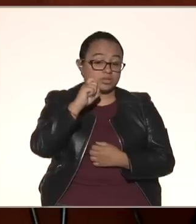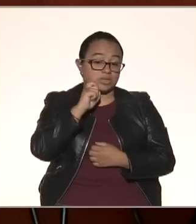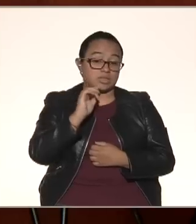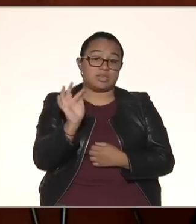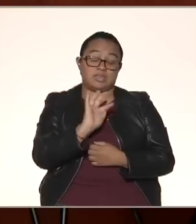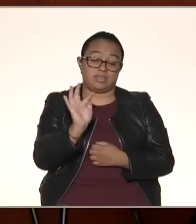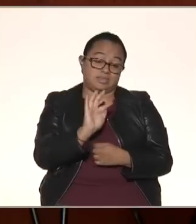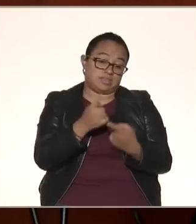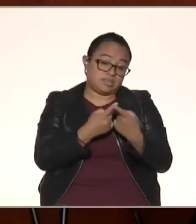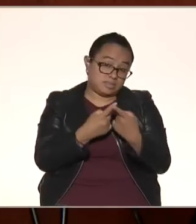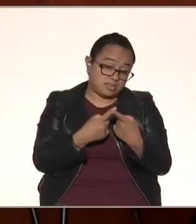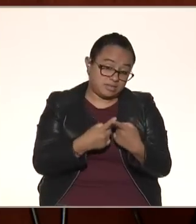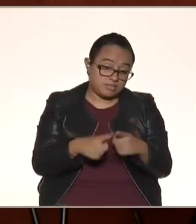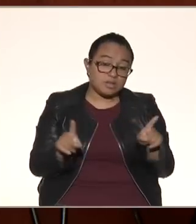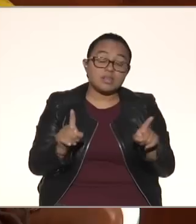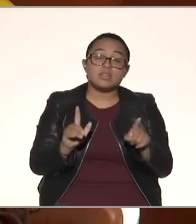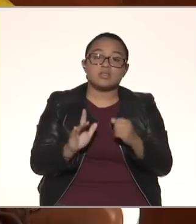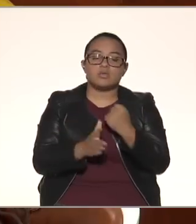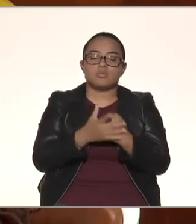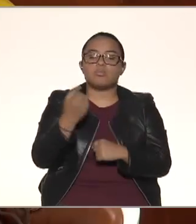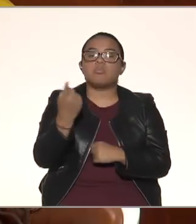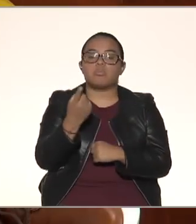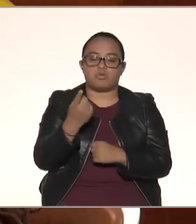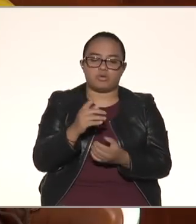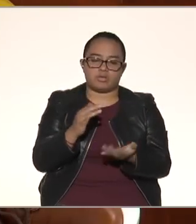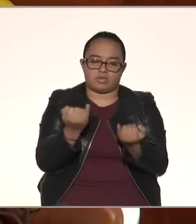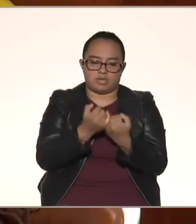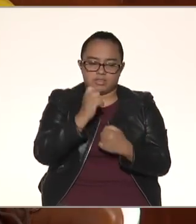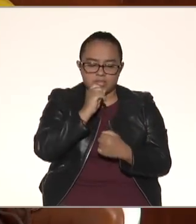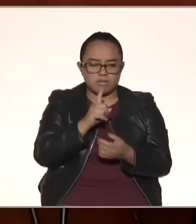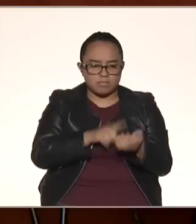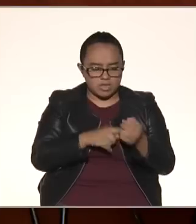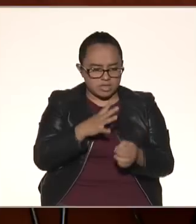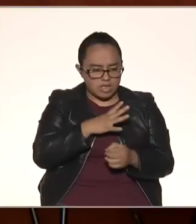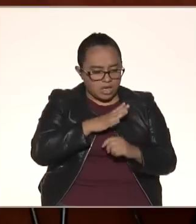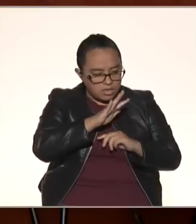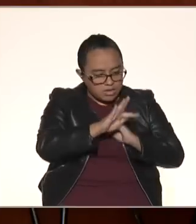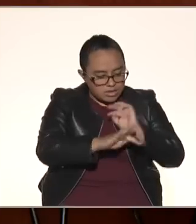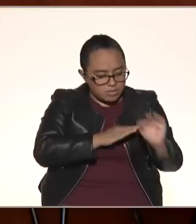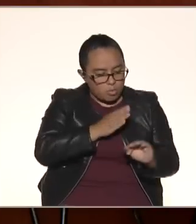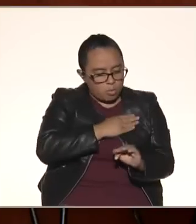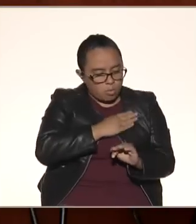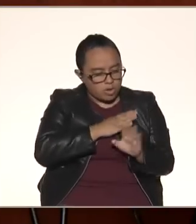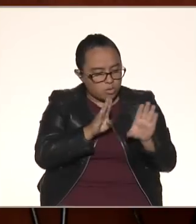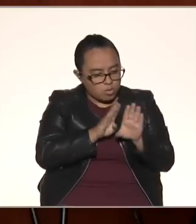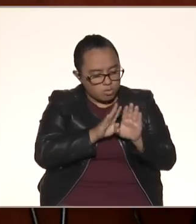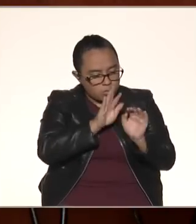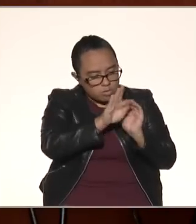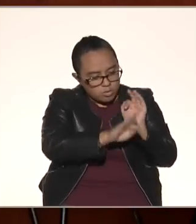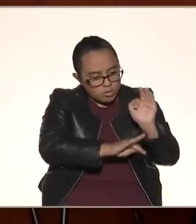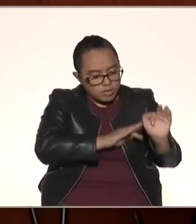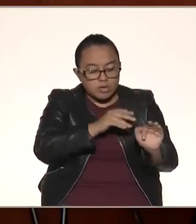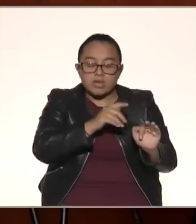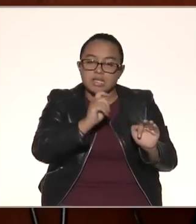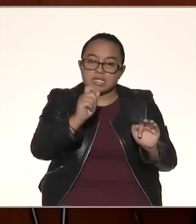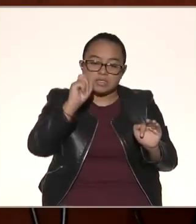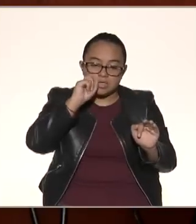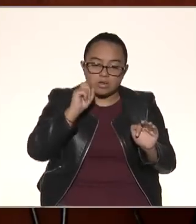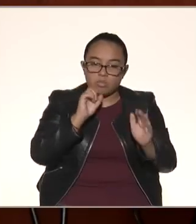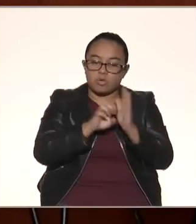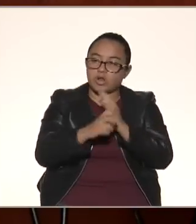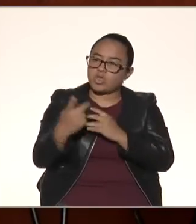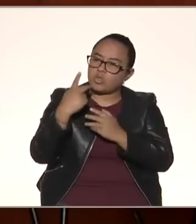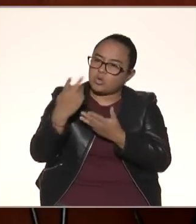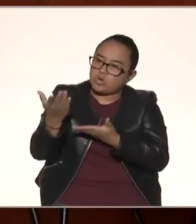distinta, porque también podríamos hablar de la generosidad en la sexualidad, ¿no? Donde entro a entregar, a